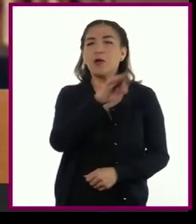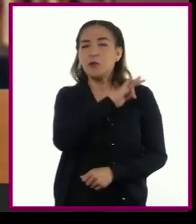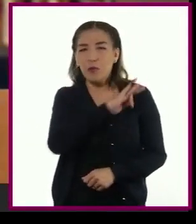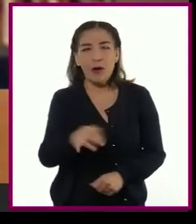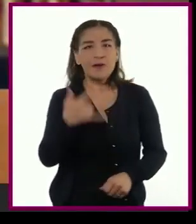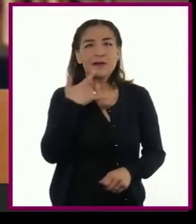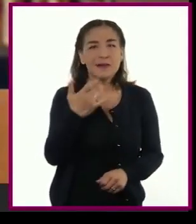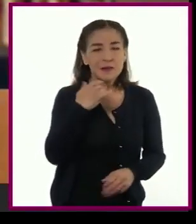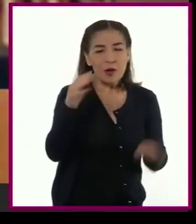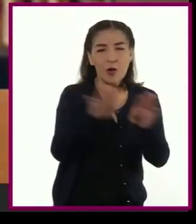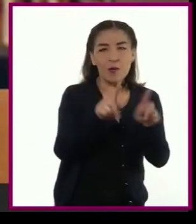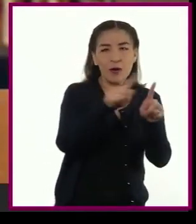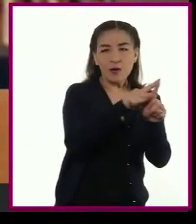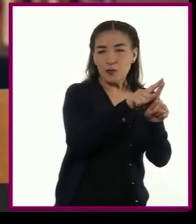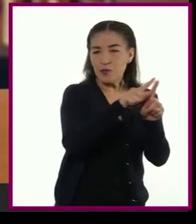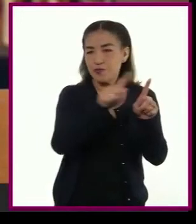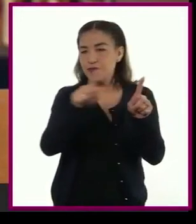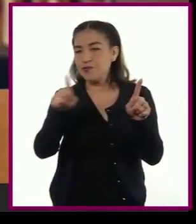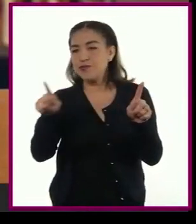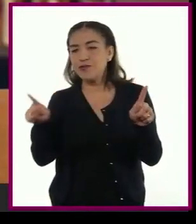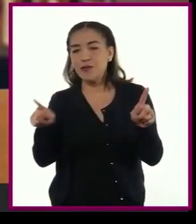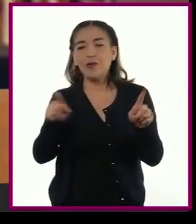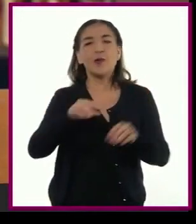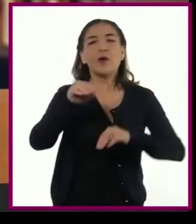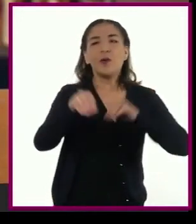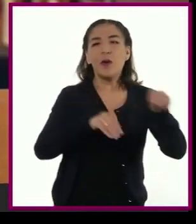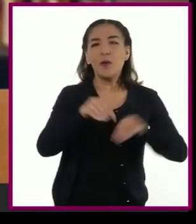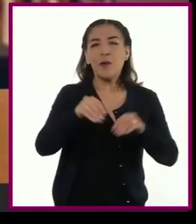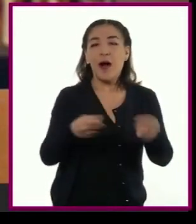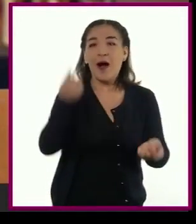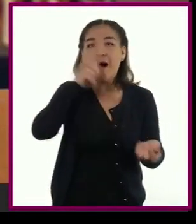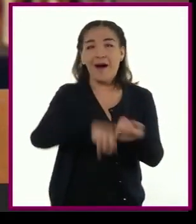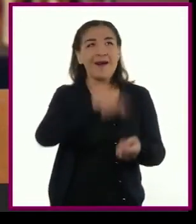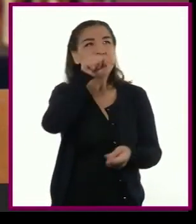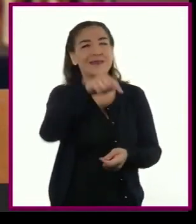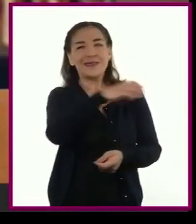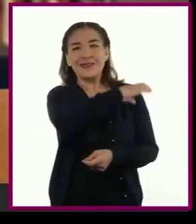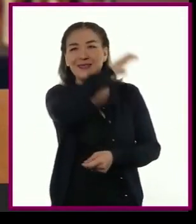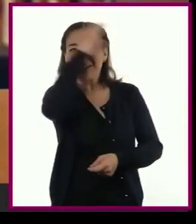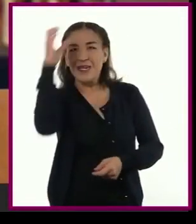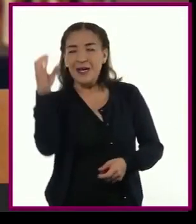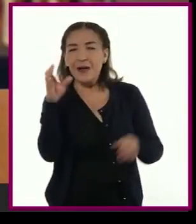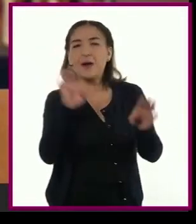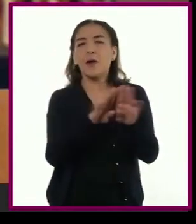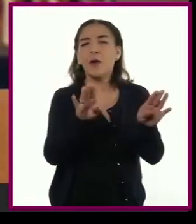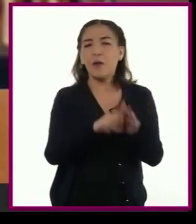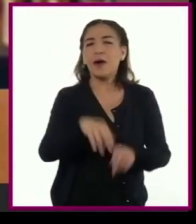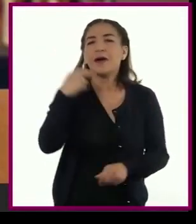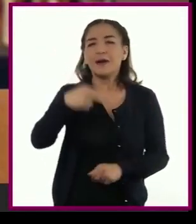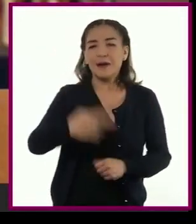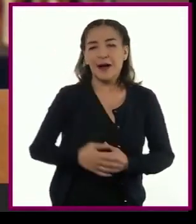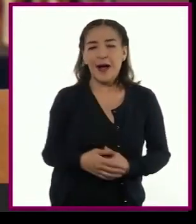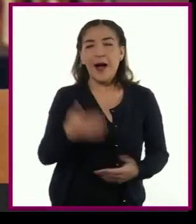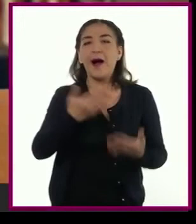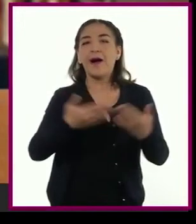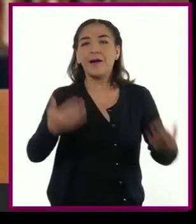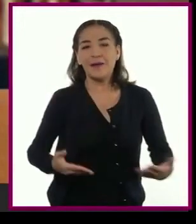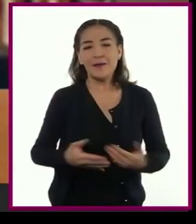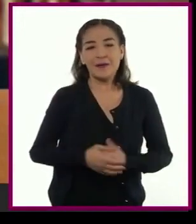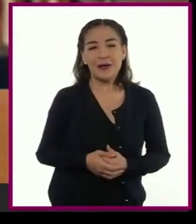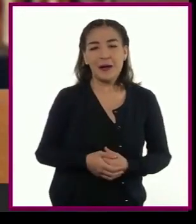su trayectoria y posición exacta en el firmamento. Utilicé un método llamado ahora